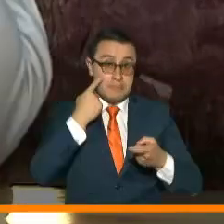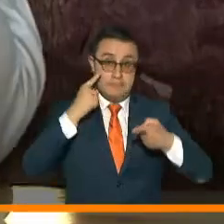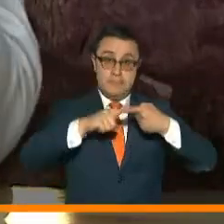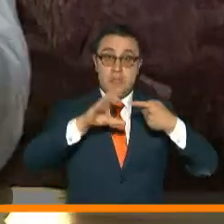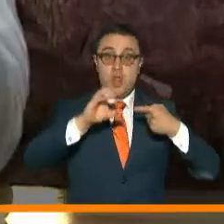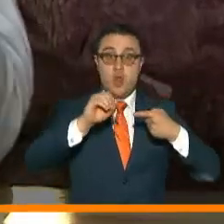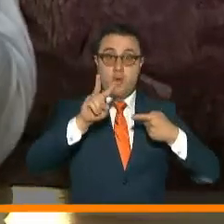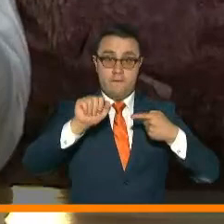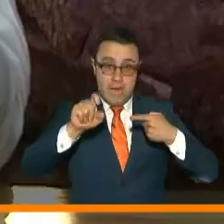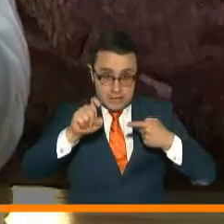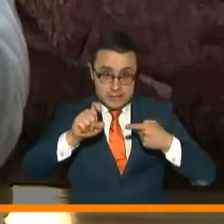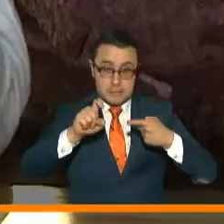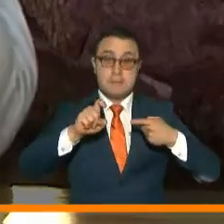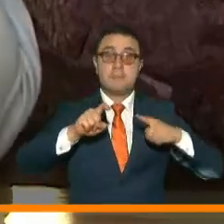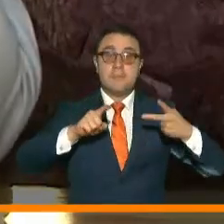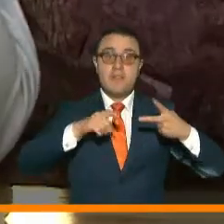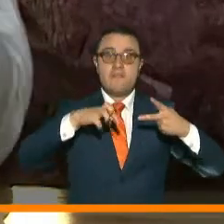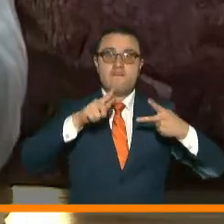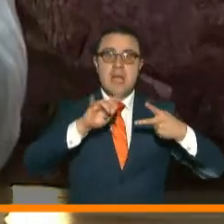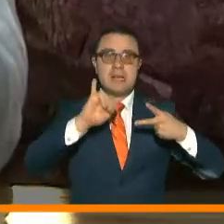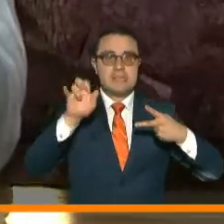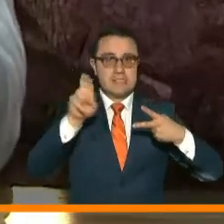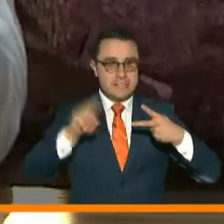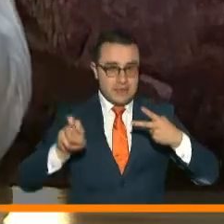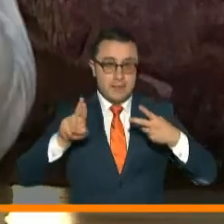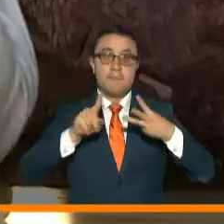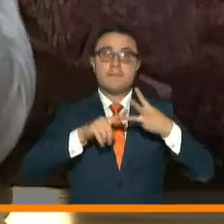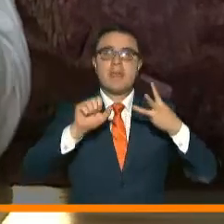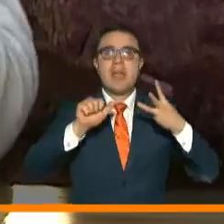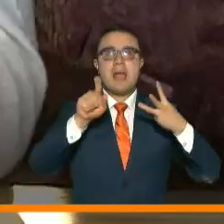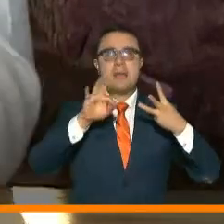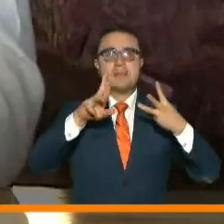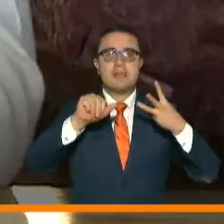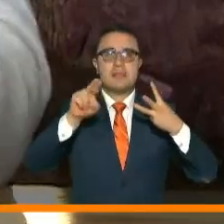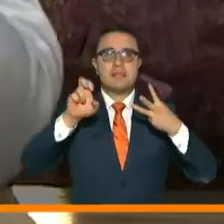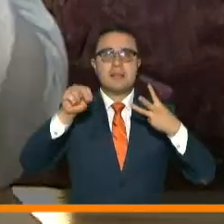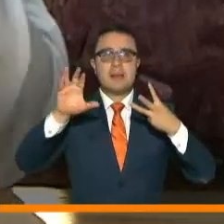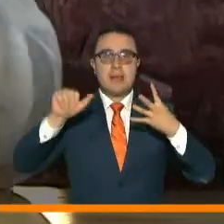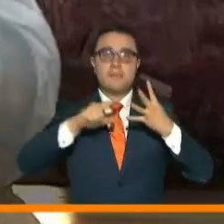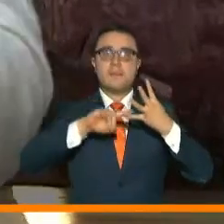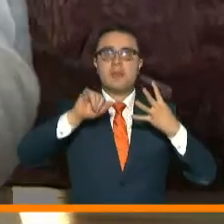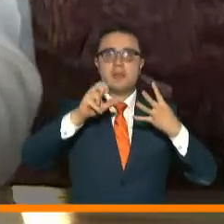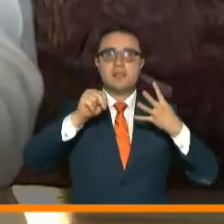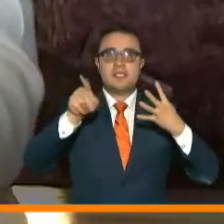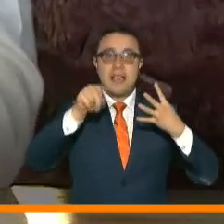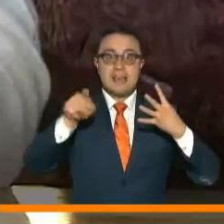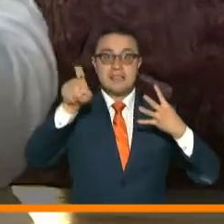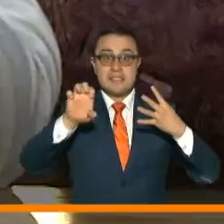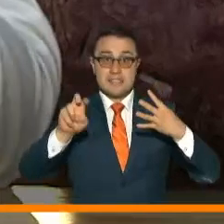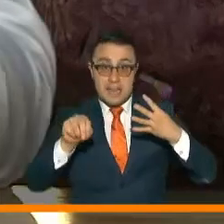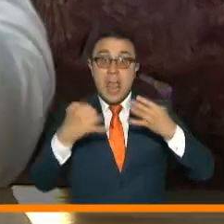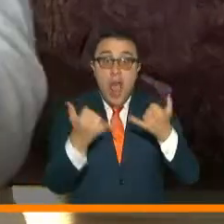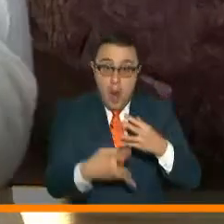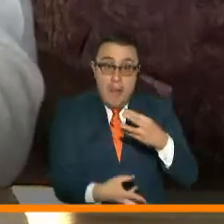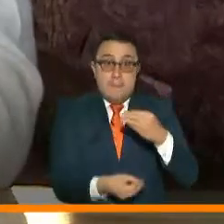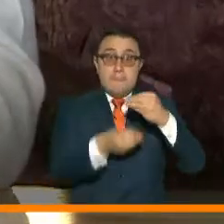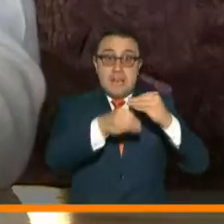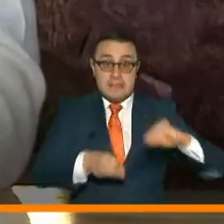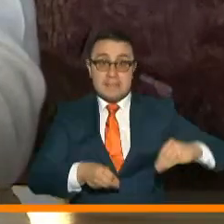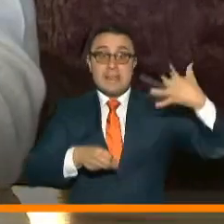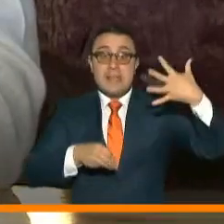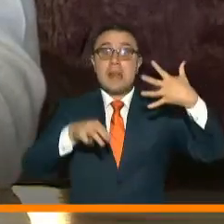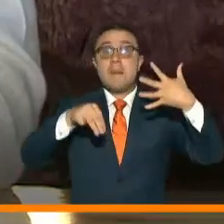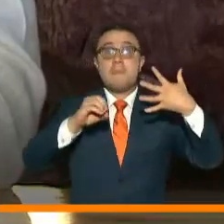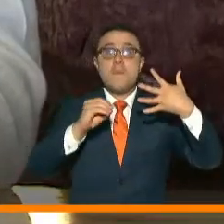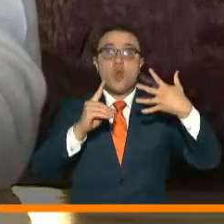COVAX, Pfizer, AstraZeneca, Janssen, ahora Moderna y se suma a